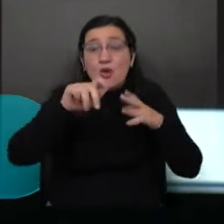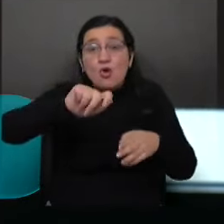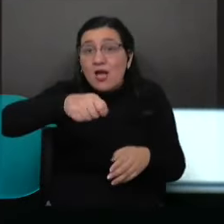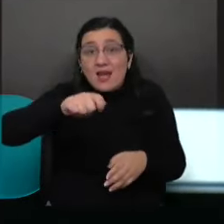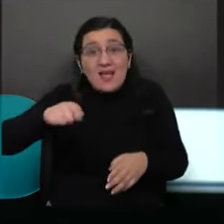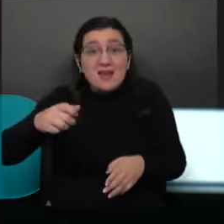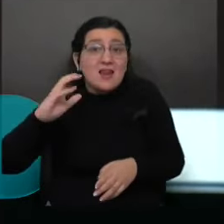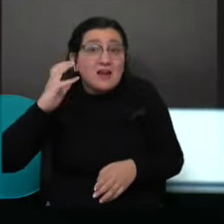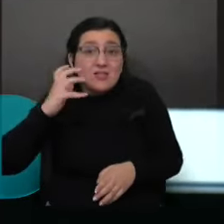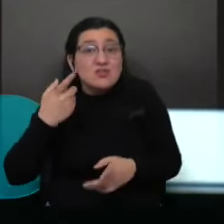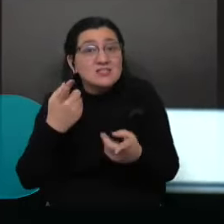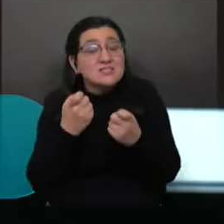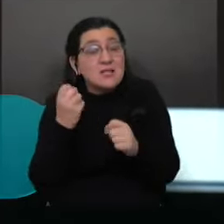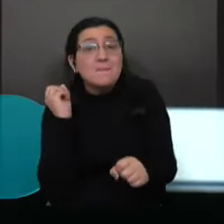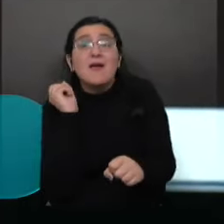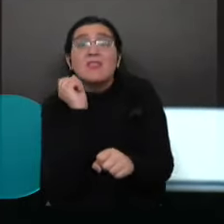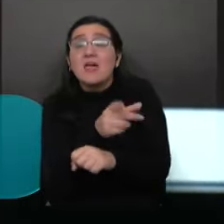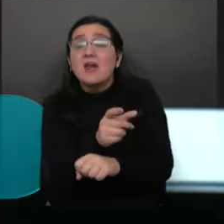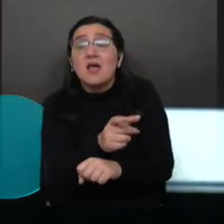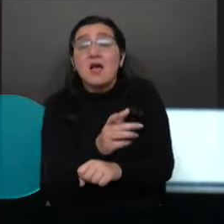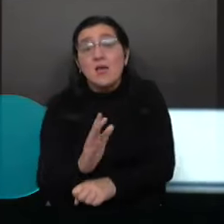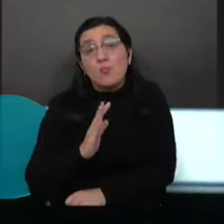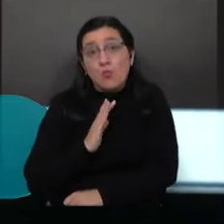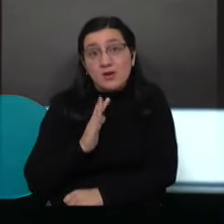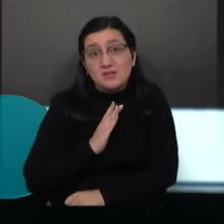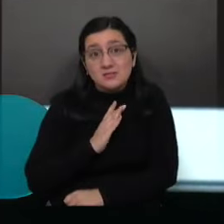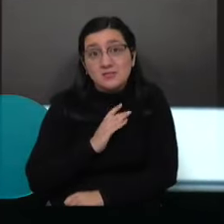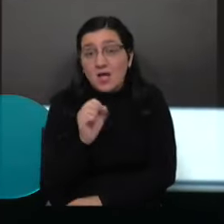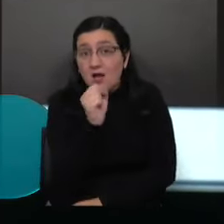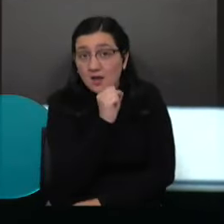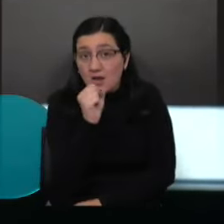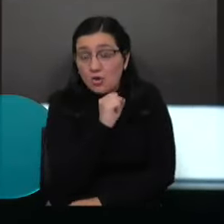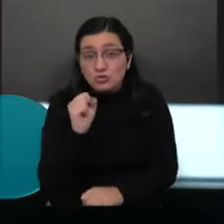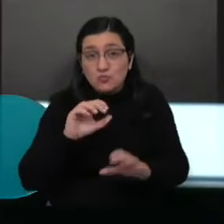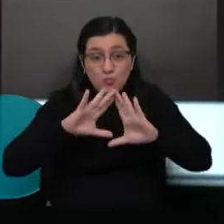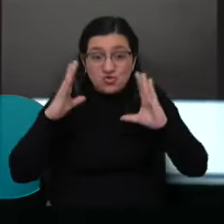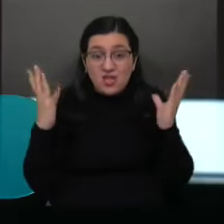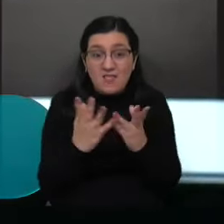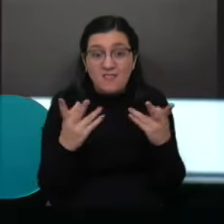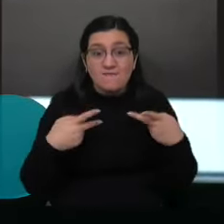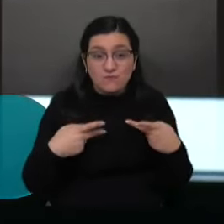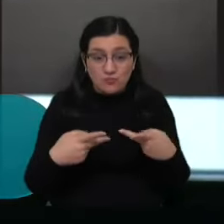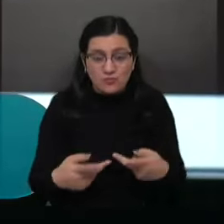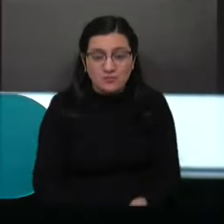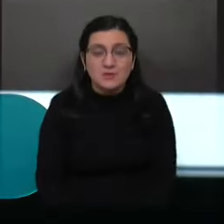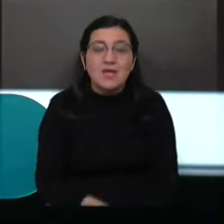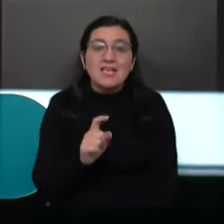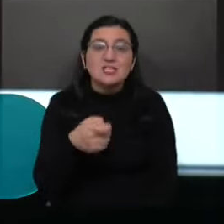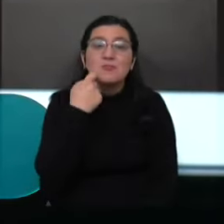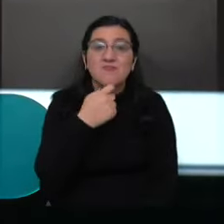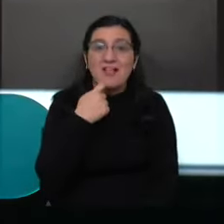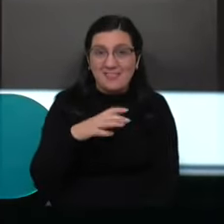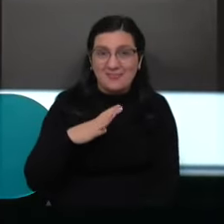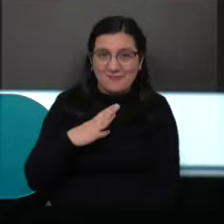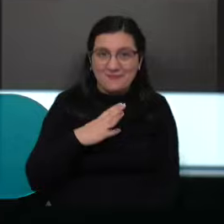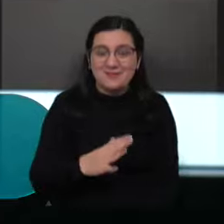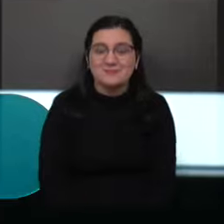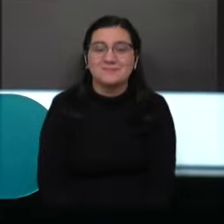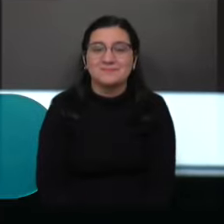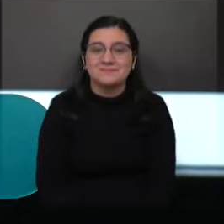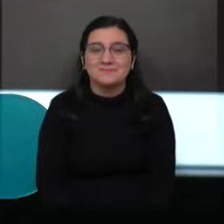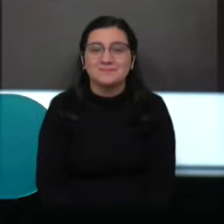realmente importantes del fútbol creo que ese es es lo que todavía me queda ahí en el en